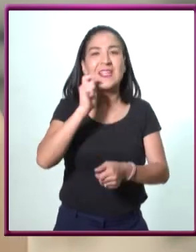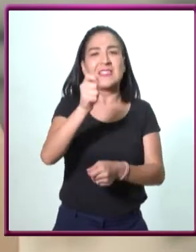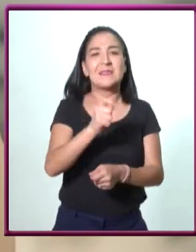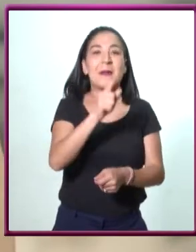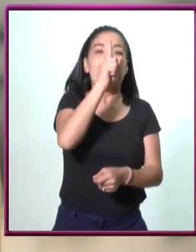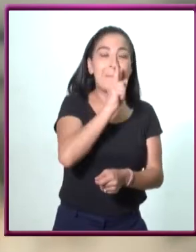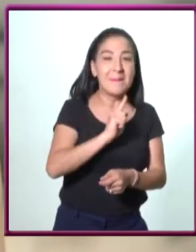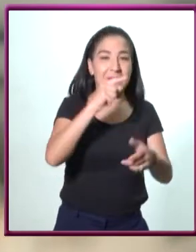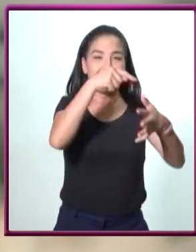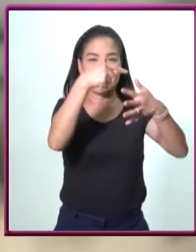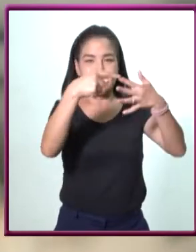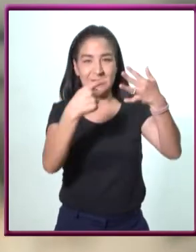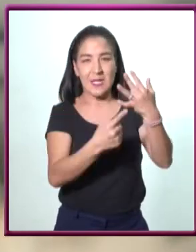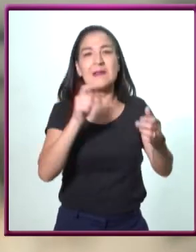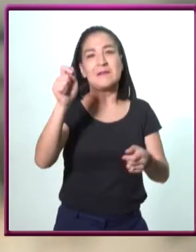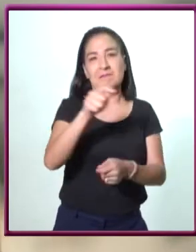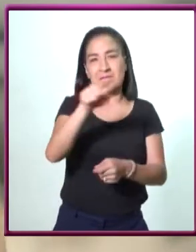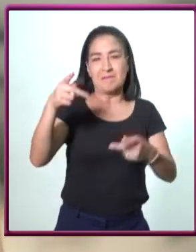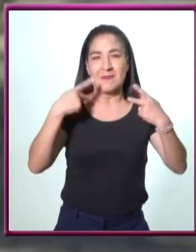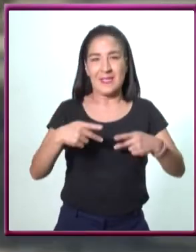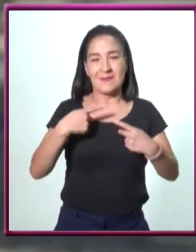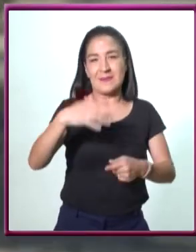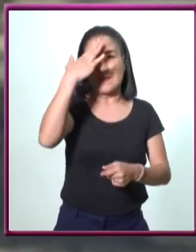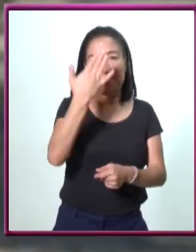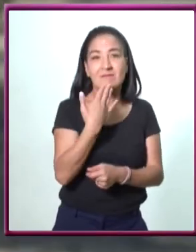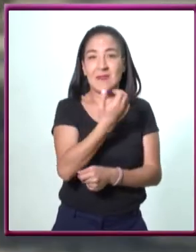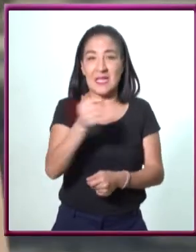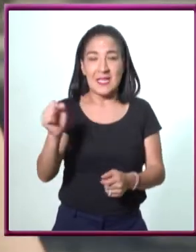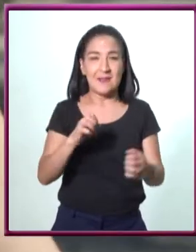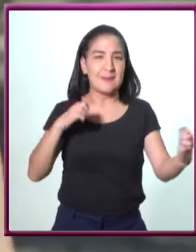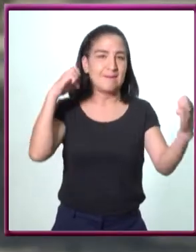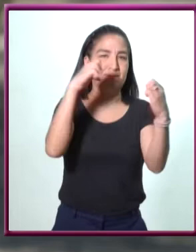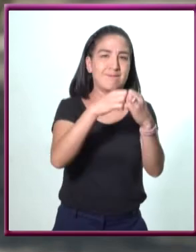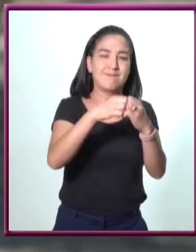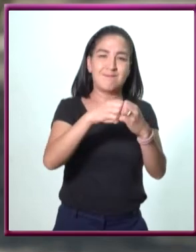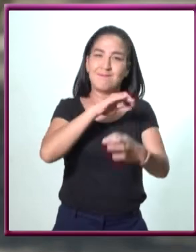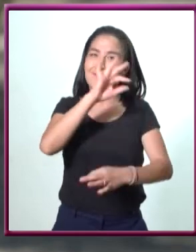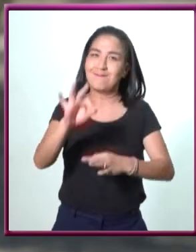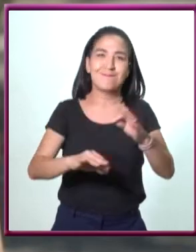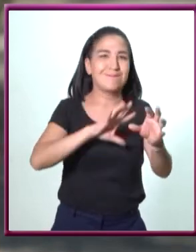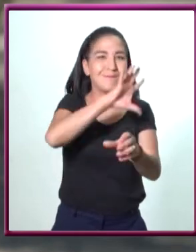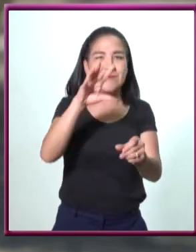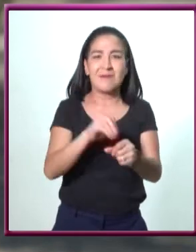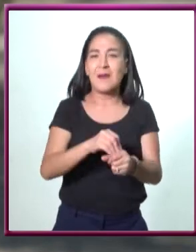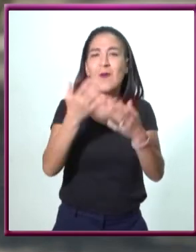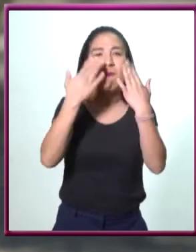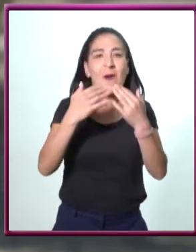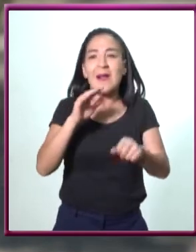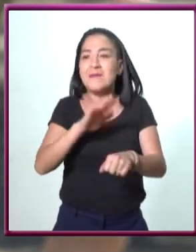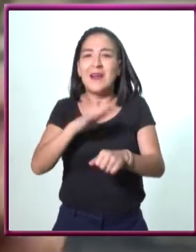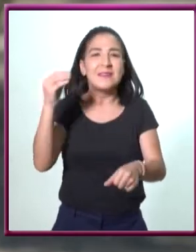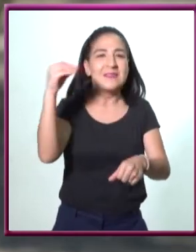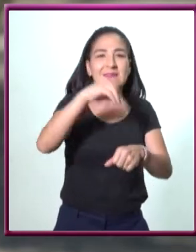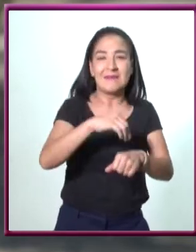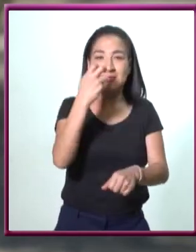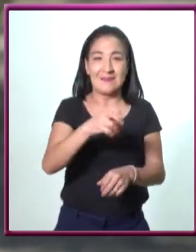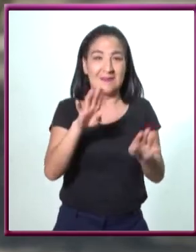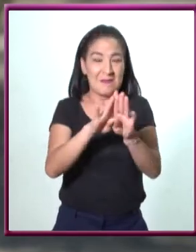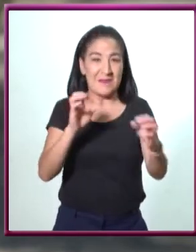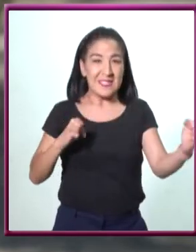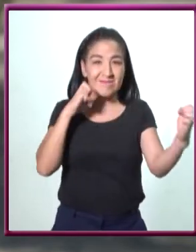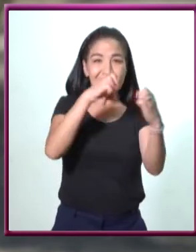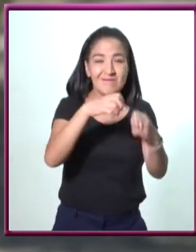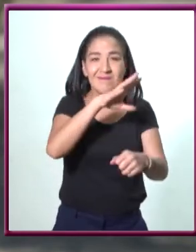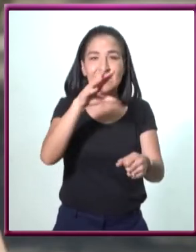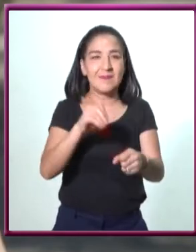tipos de mentiras que hay según los expertos. Engaño total. No hay nada que agregar. Todo lo dicho en un